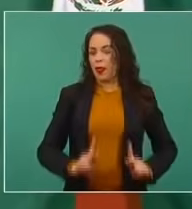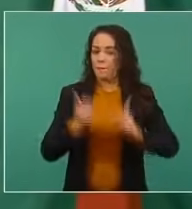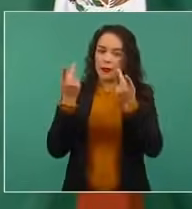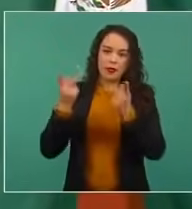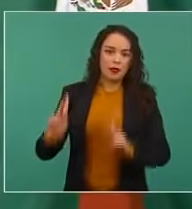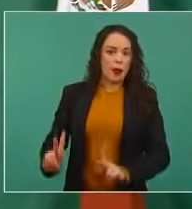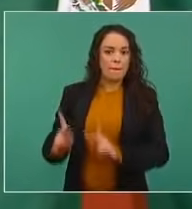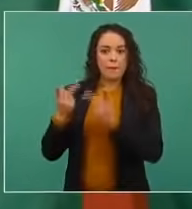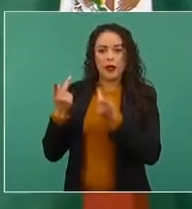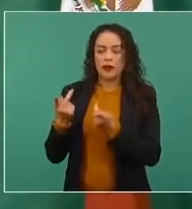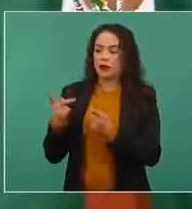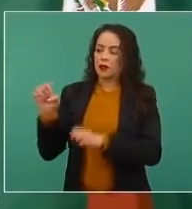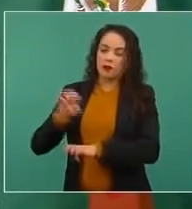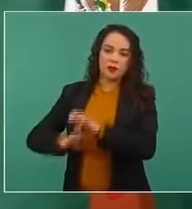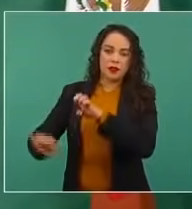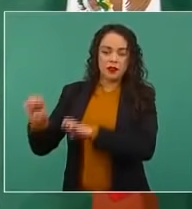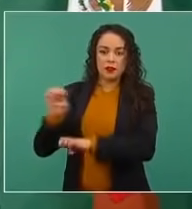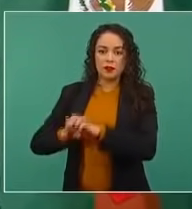de inversiones.